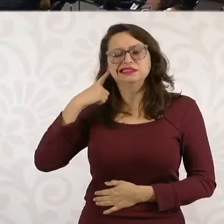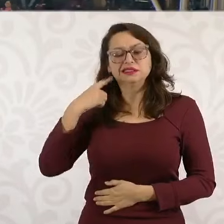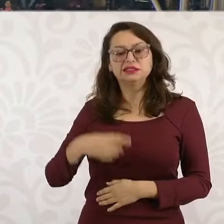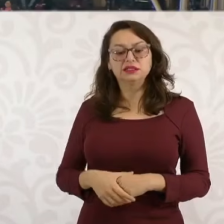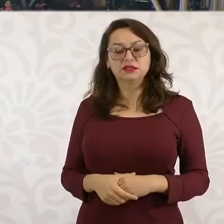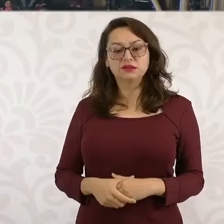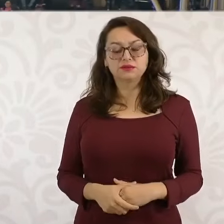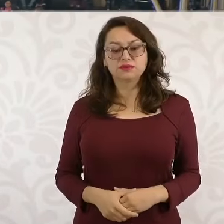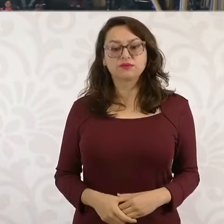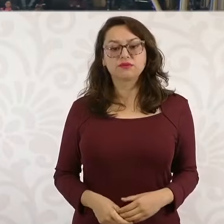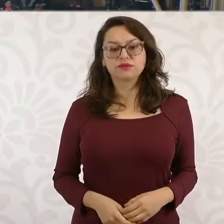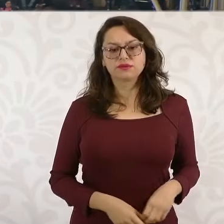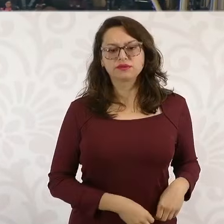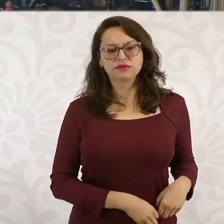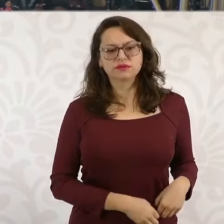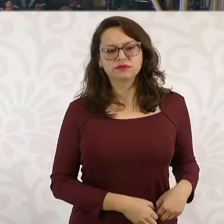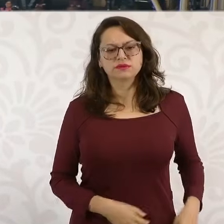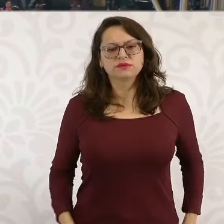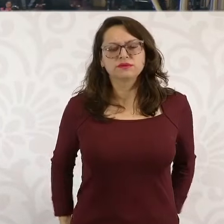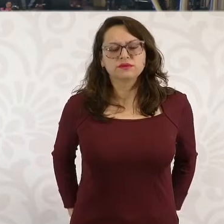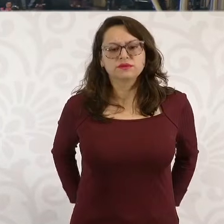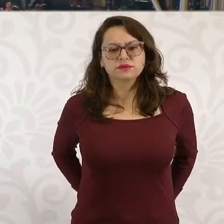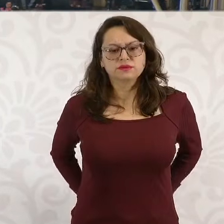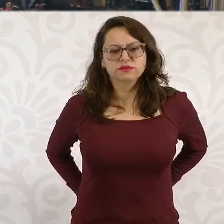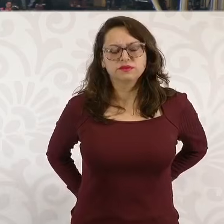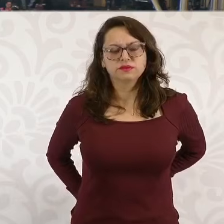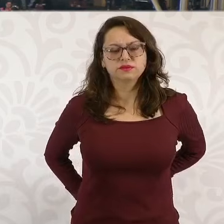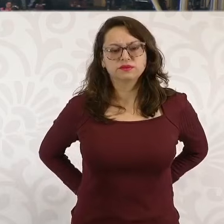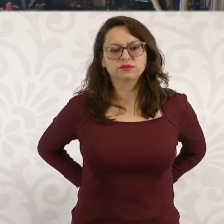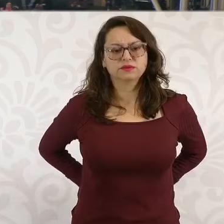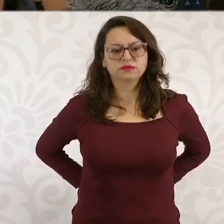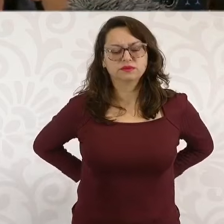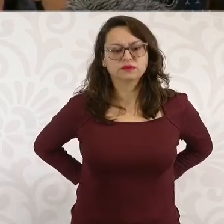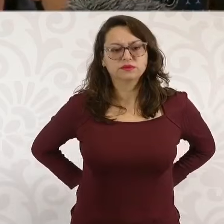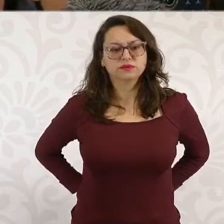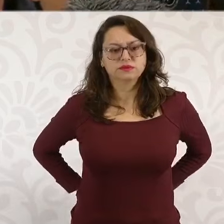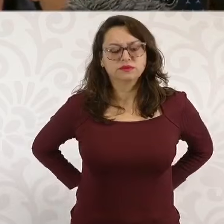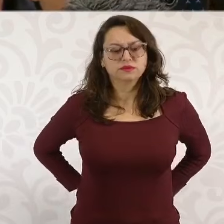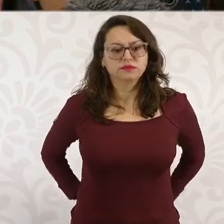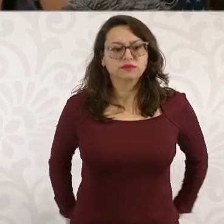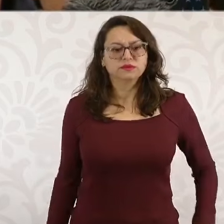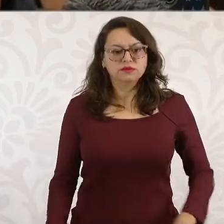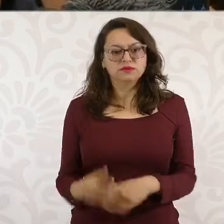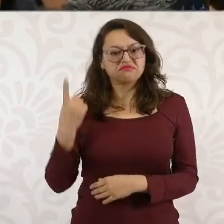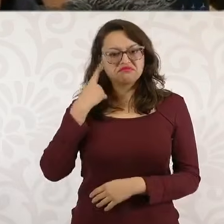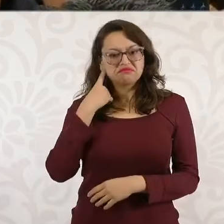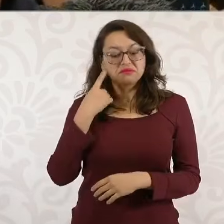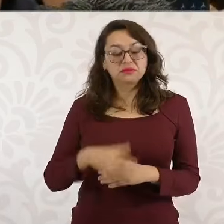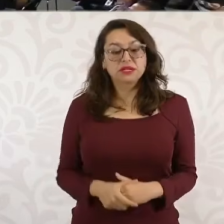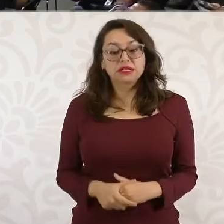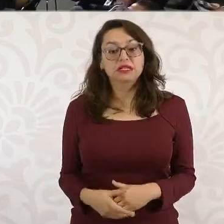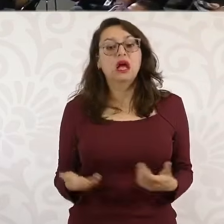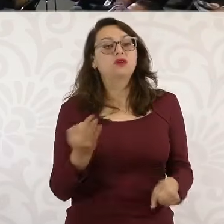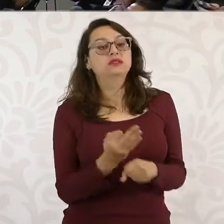municipales que siguen robando a ultranza de ese careta, digamos, del fuero. Estamos hablando de